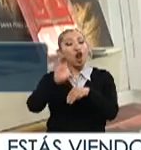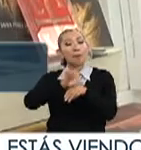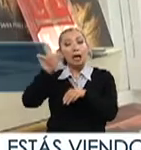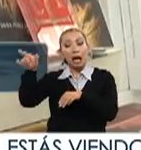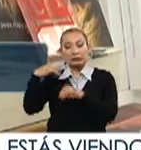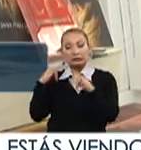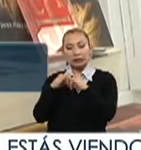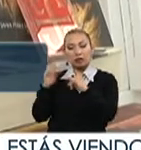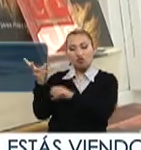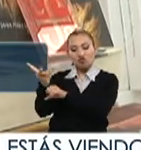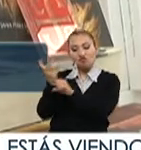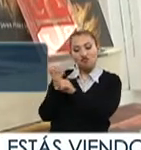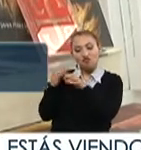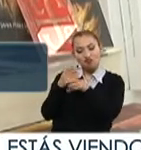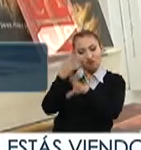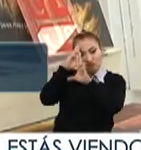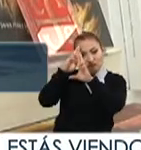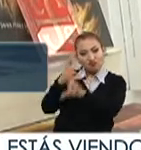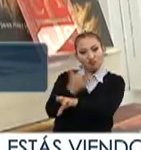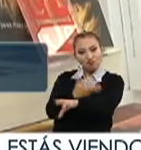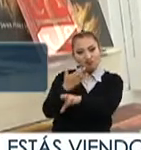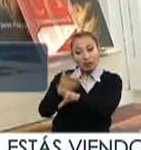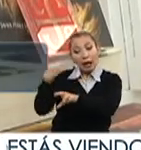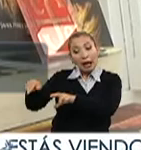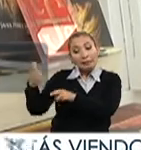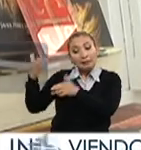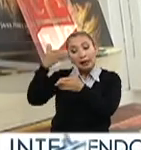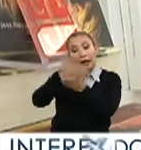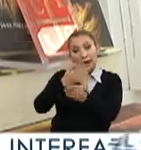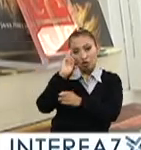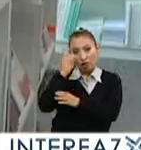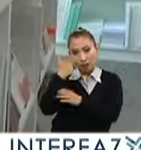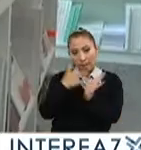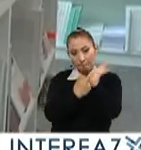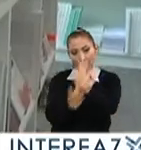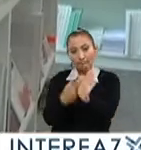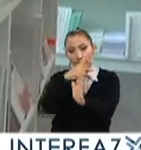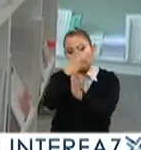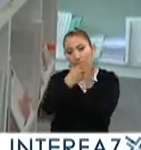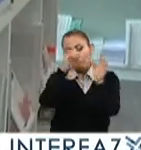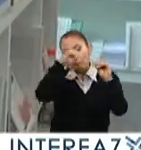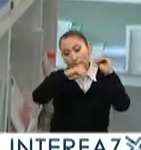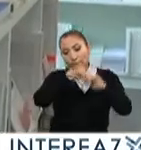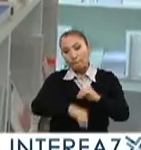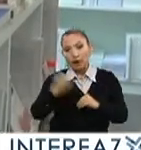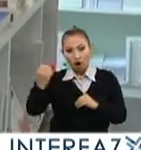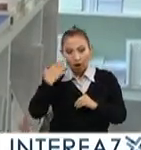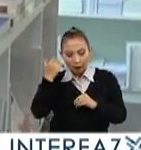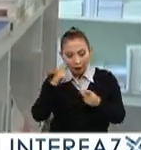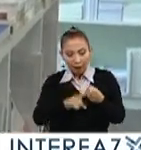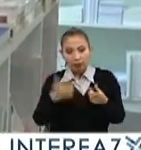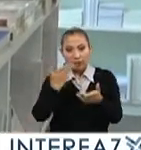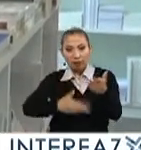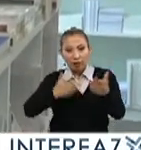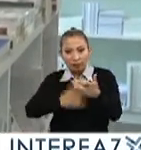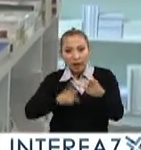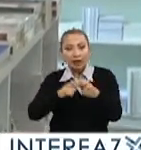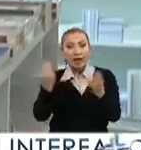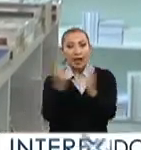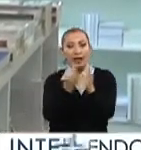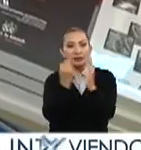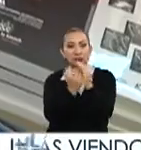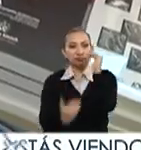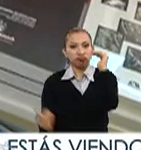es la institución invitada de honor. Esa casa de estudios ofrecerá un programa que incluye conferencias, talleres y